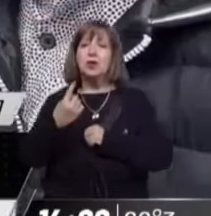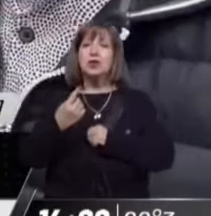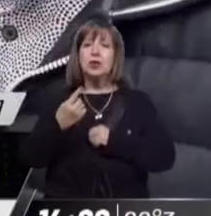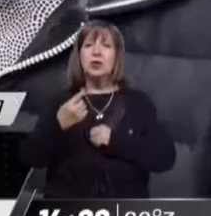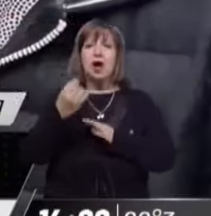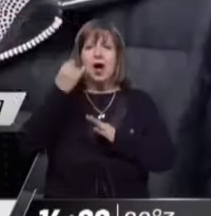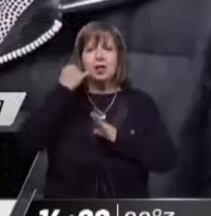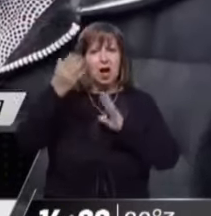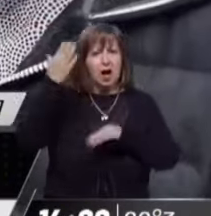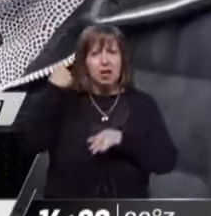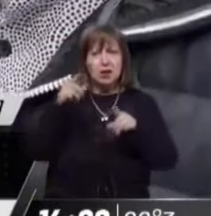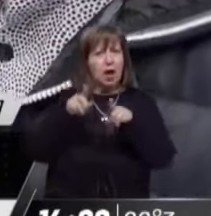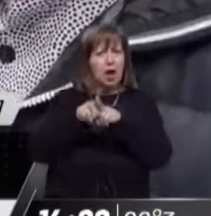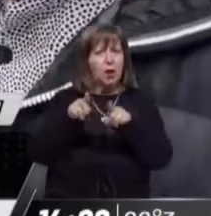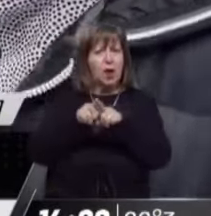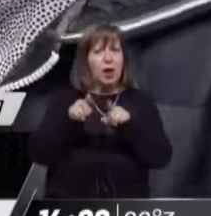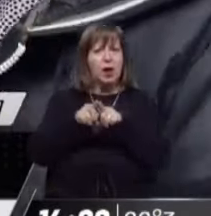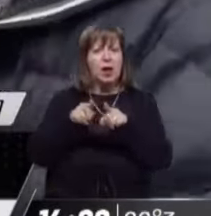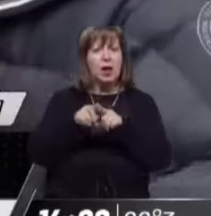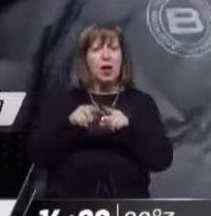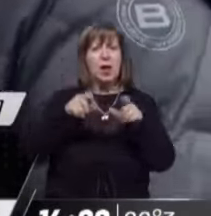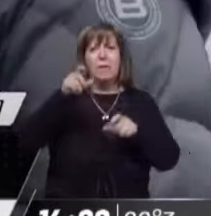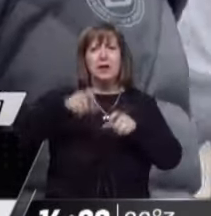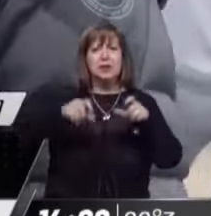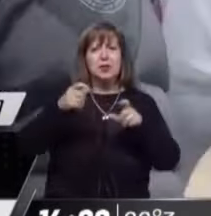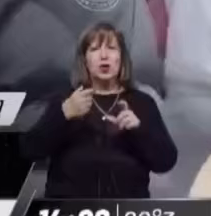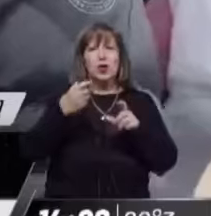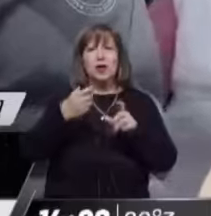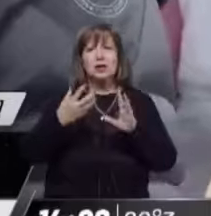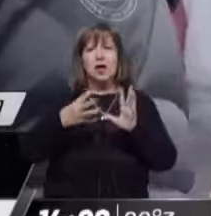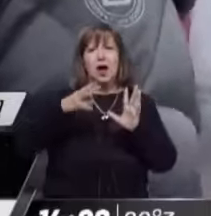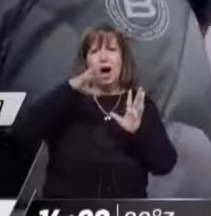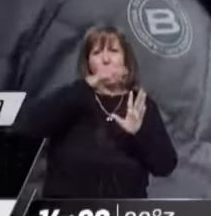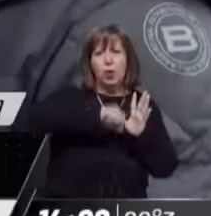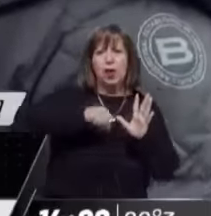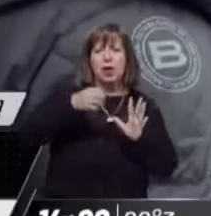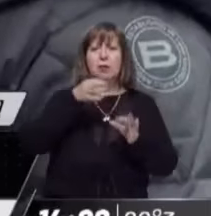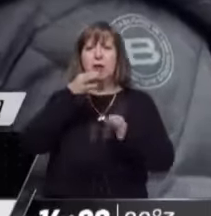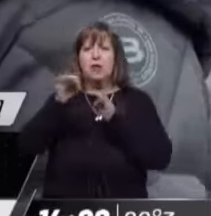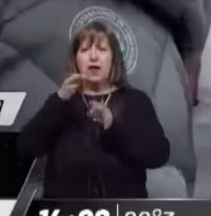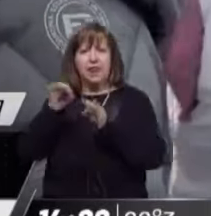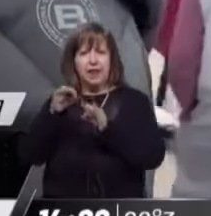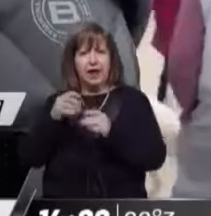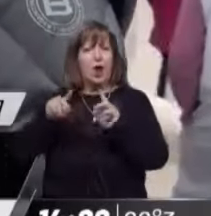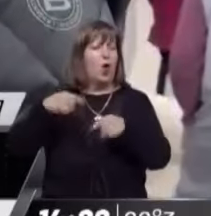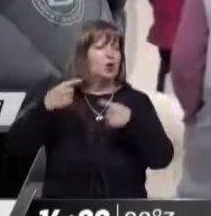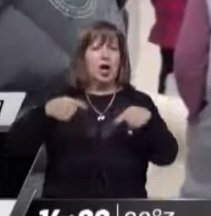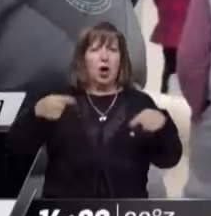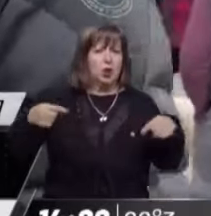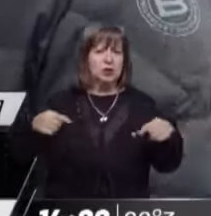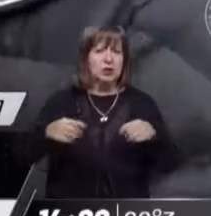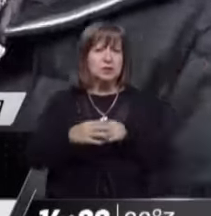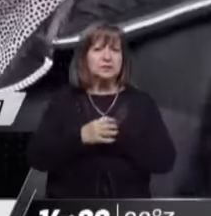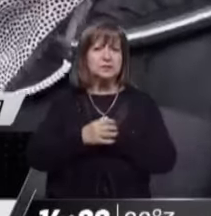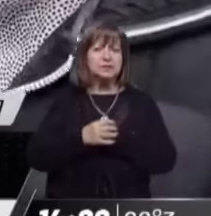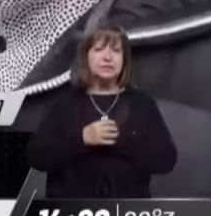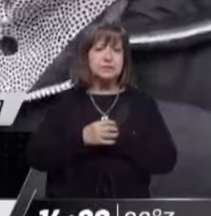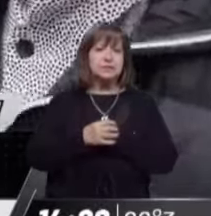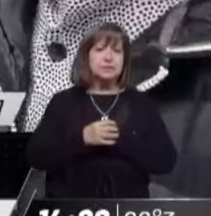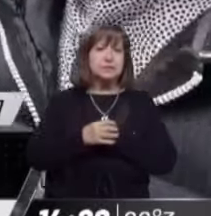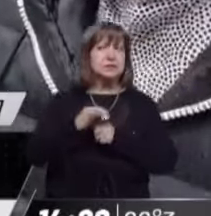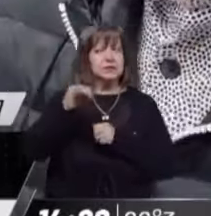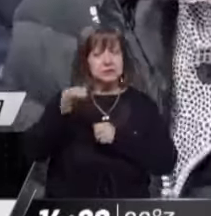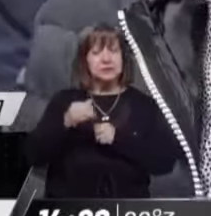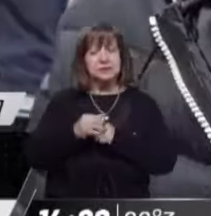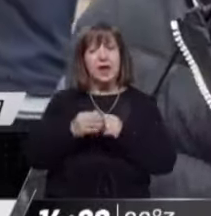nuevo. Anteriormente se ha hecho con otros productos que la gente ha venido a buscarlo y también, lamentablemente, se van de aquí y comienzan a venderlo en otros lugares. Sí, sí, la